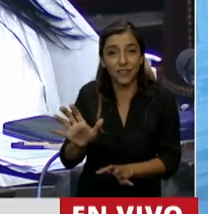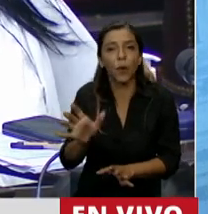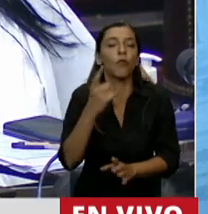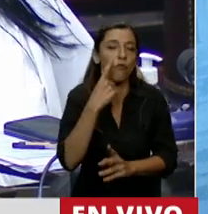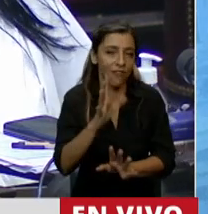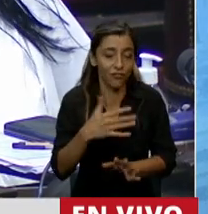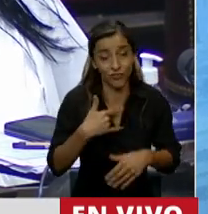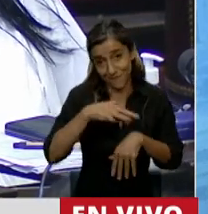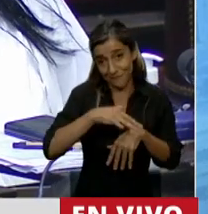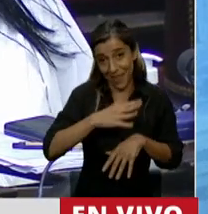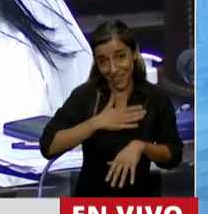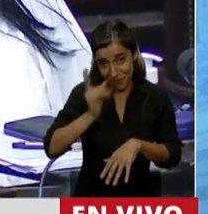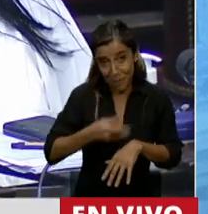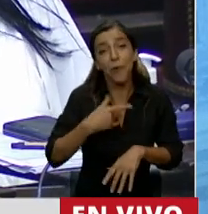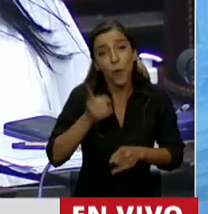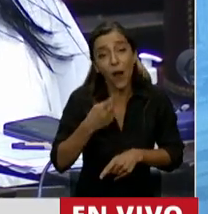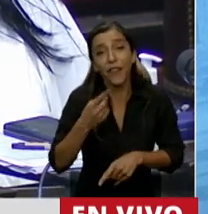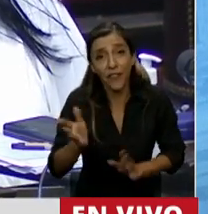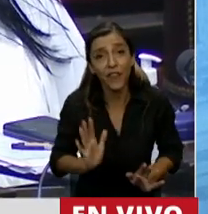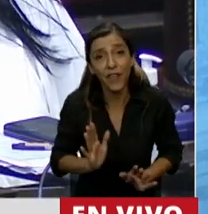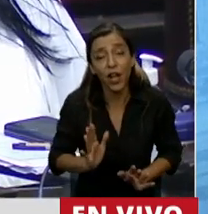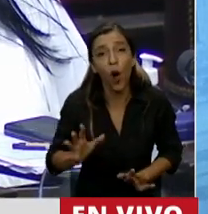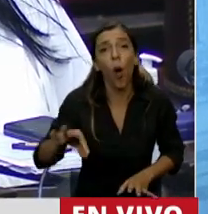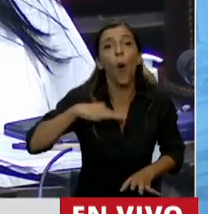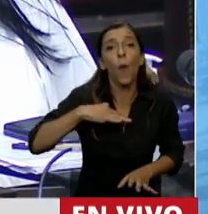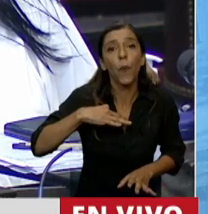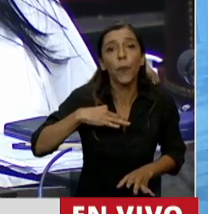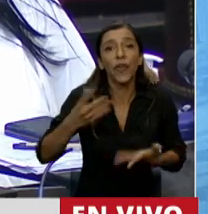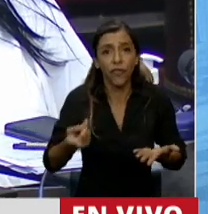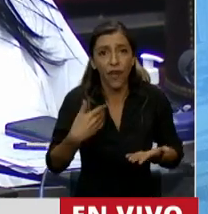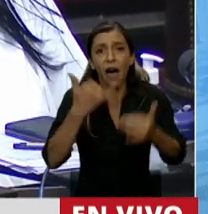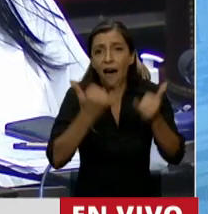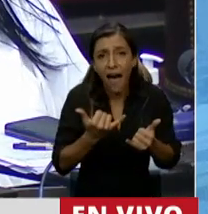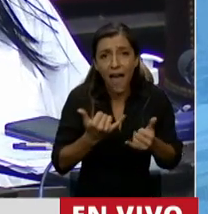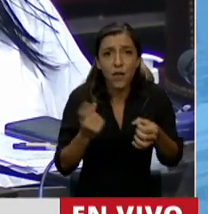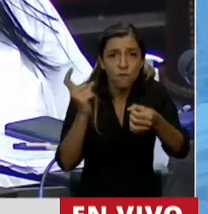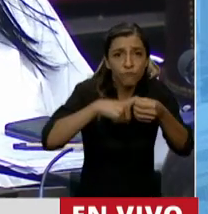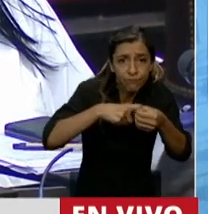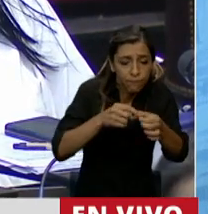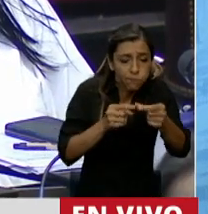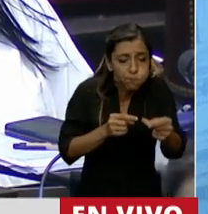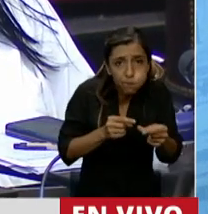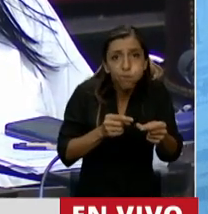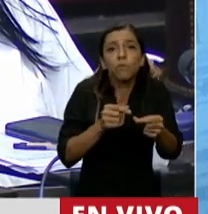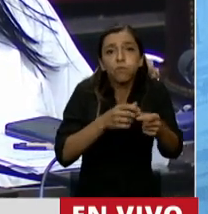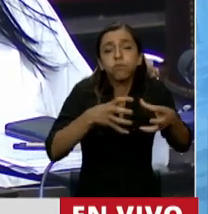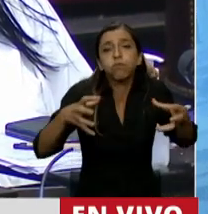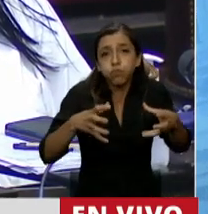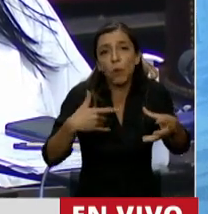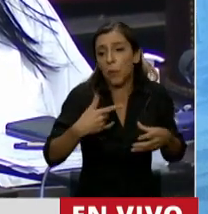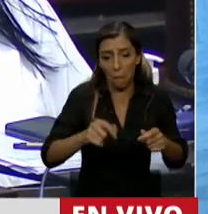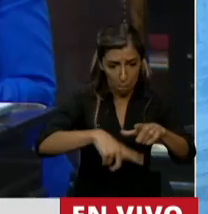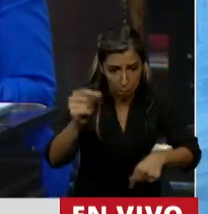también como médico, aún antes de la concepción, la vida que está en el óvulo, en el espermatozoide, en las células de la piel, la vida que está en las plantas,